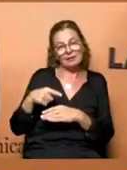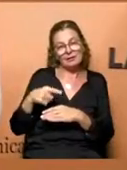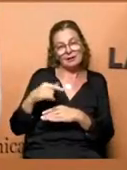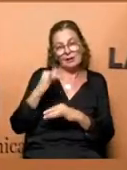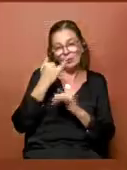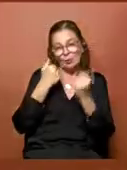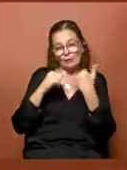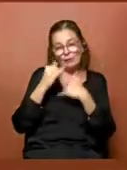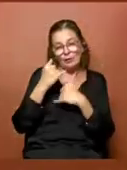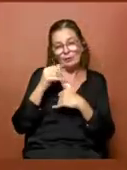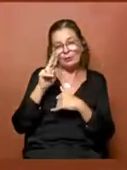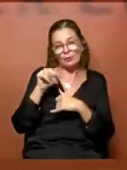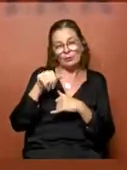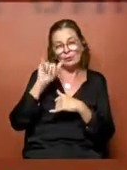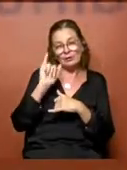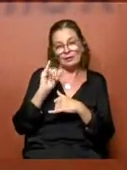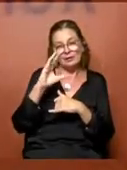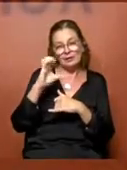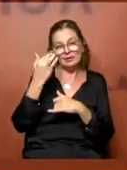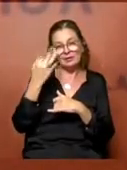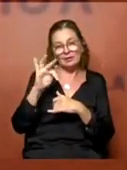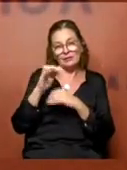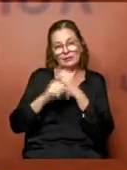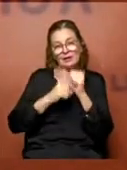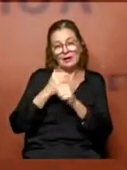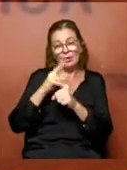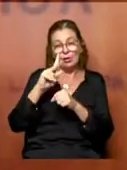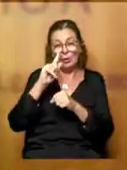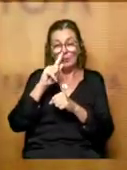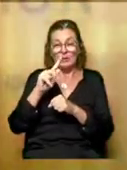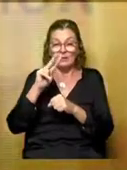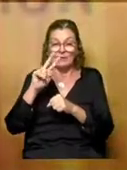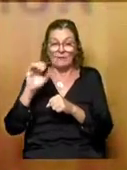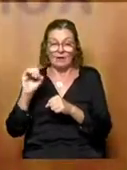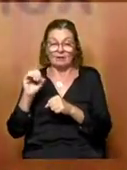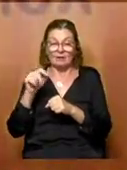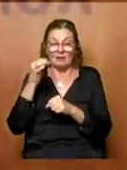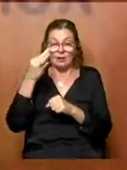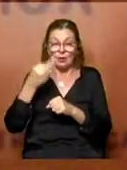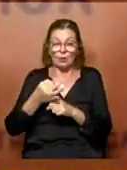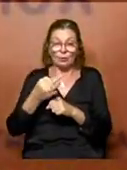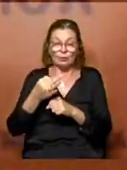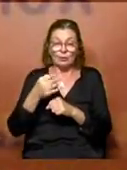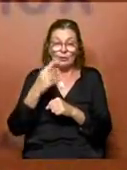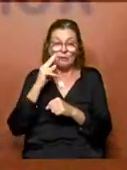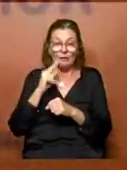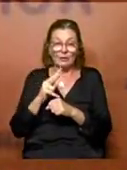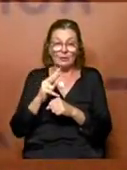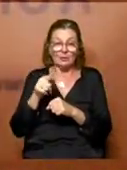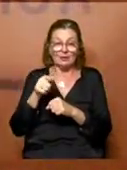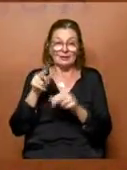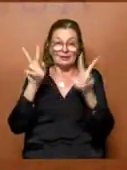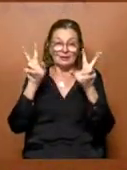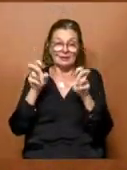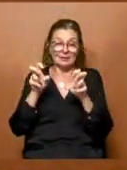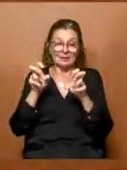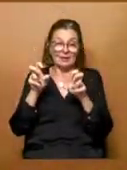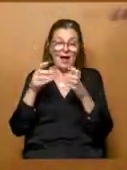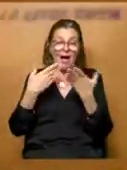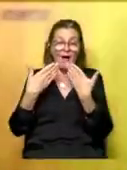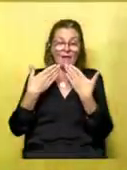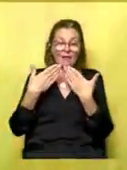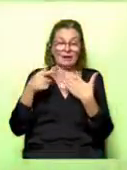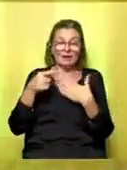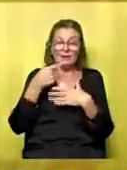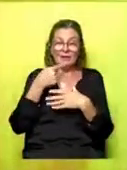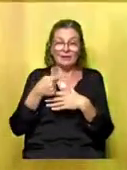informe de UNICEF de 2020 que justamente recoge sobre este tema y lo que